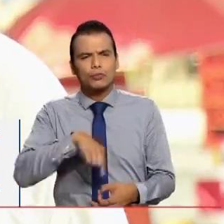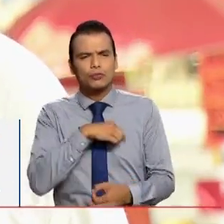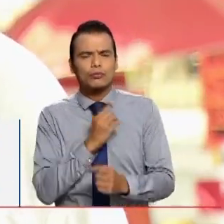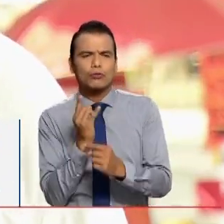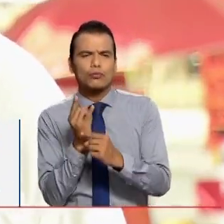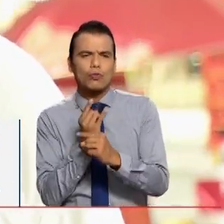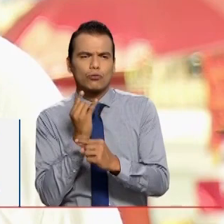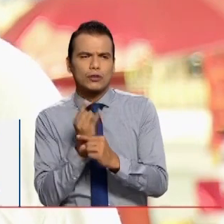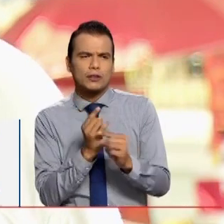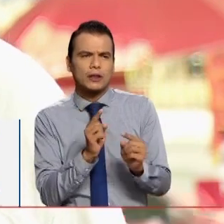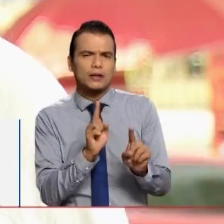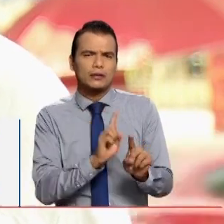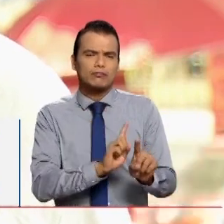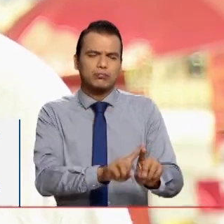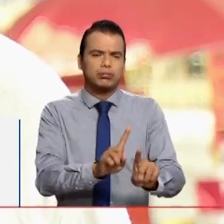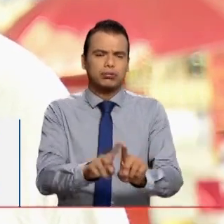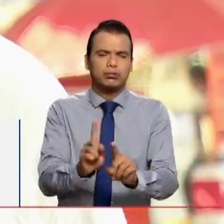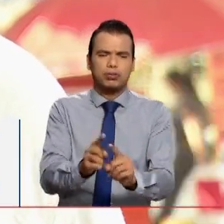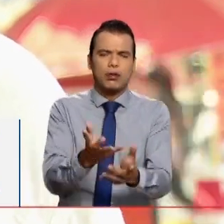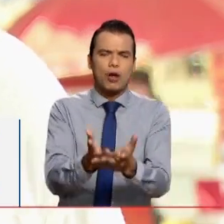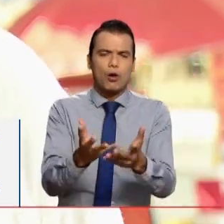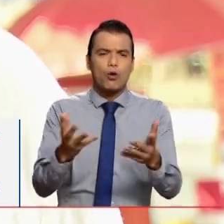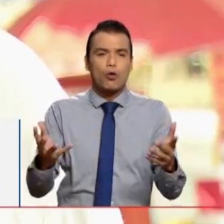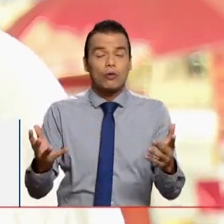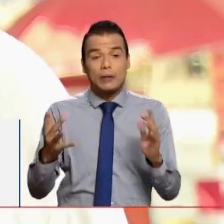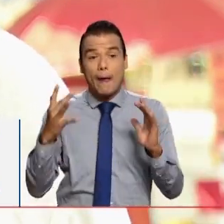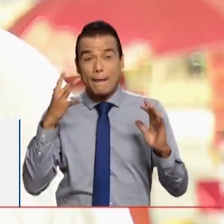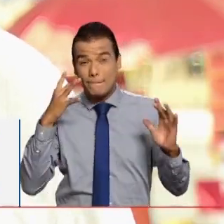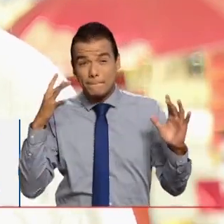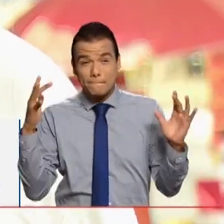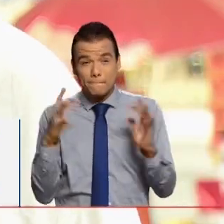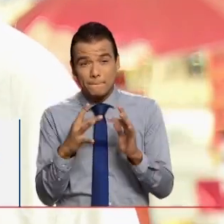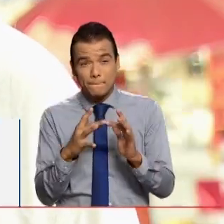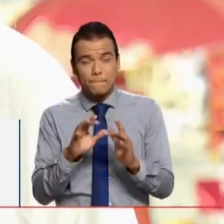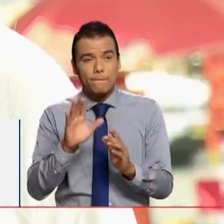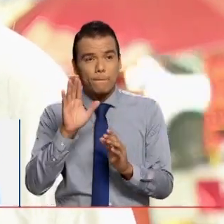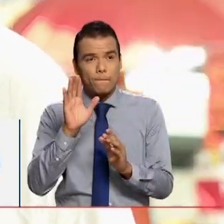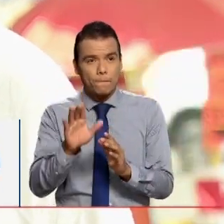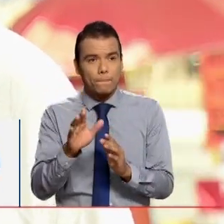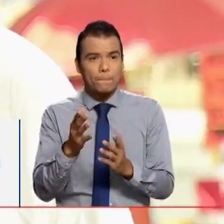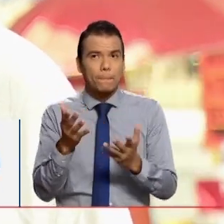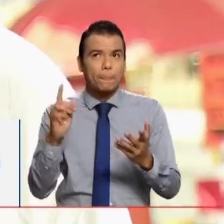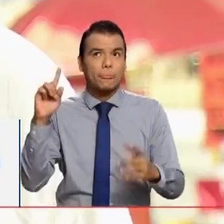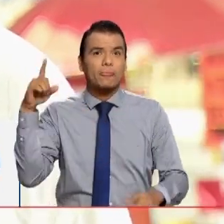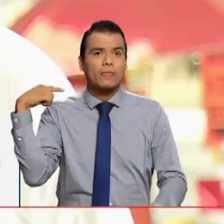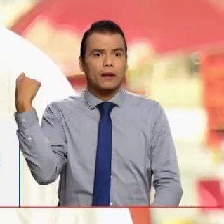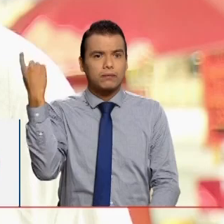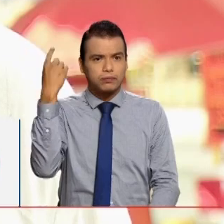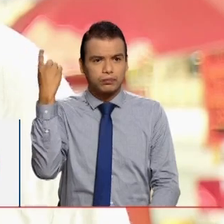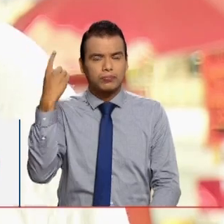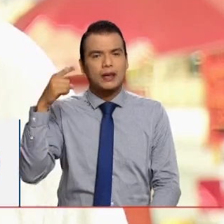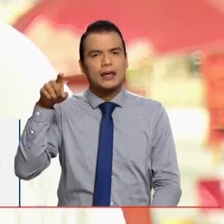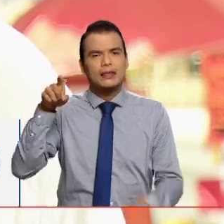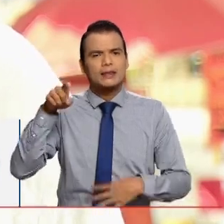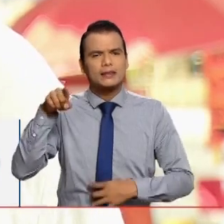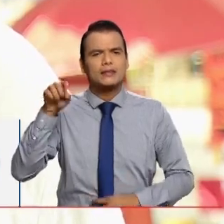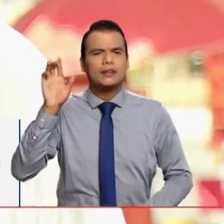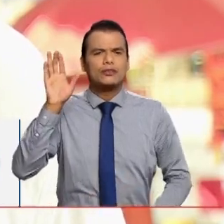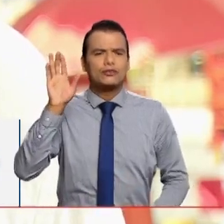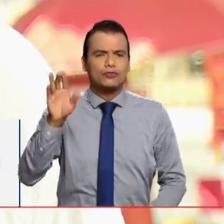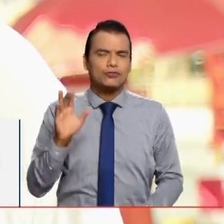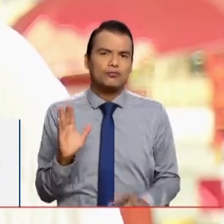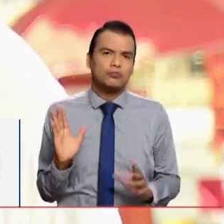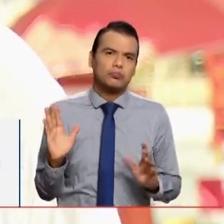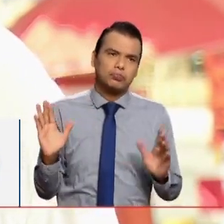que te cumplan todos los requisitos de cubo que son las demandas biológicas de oxígeno y que